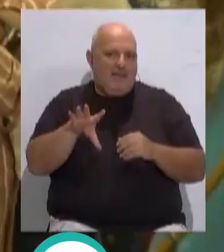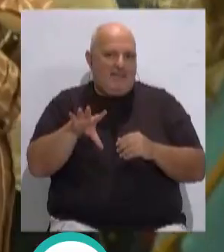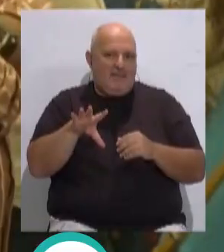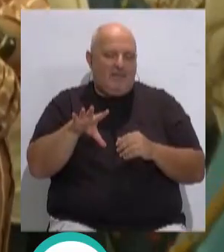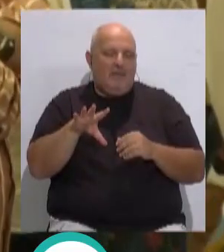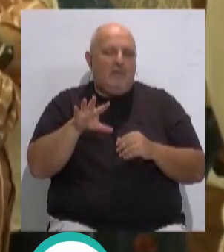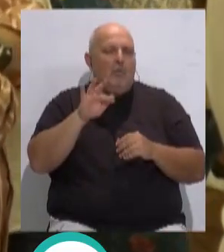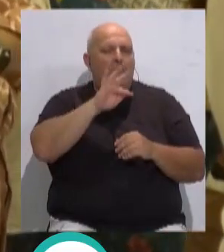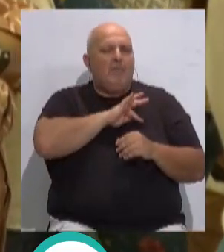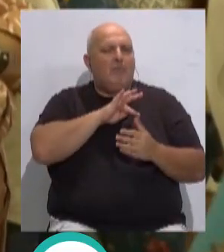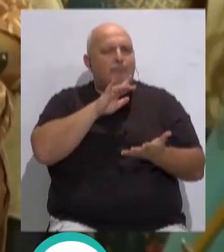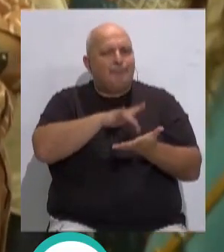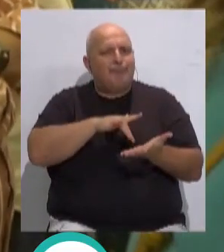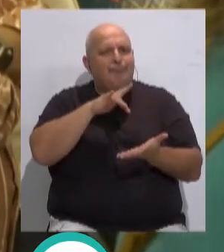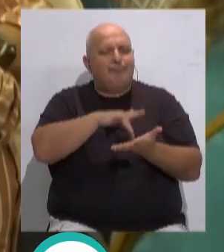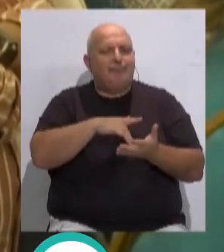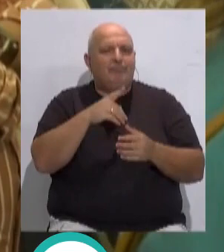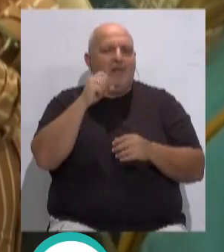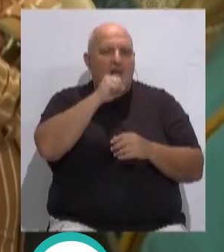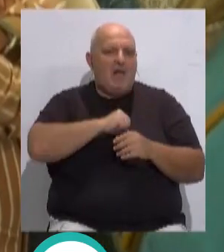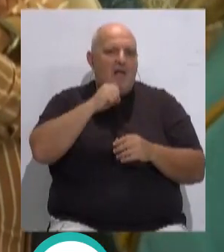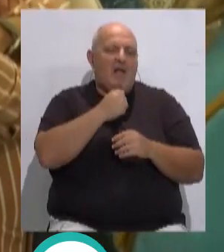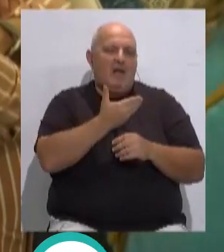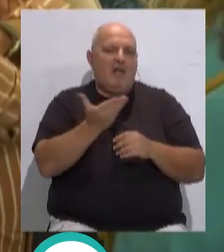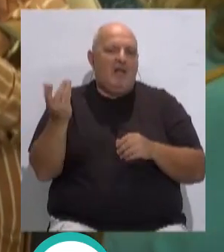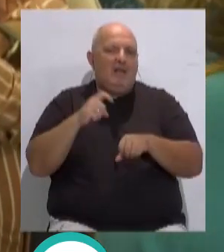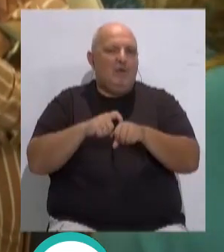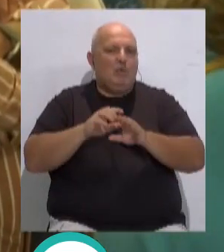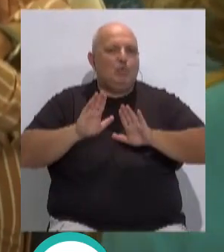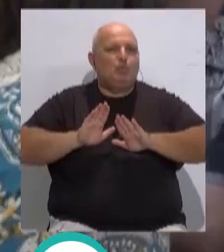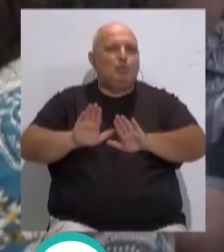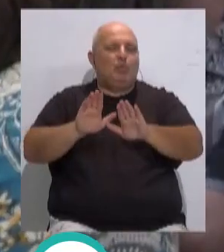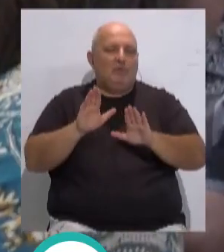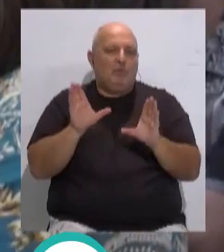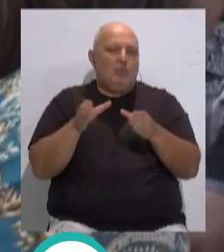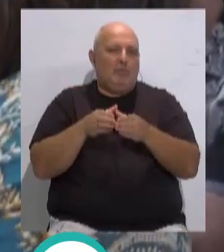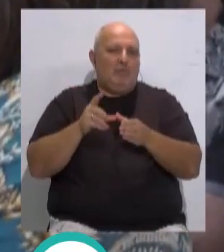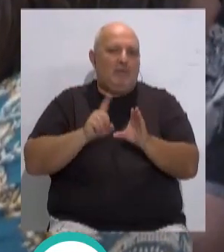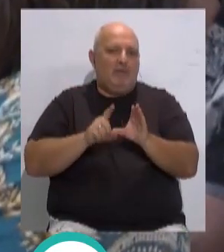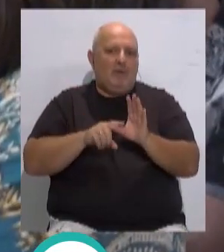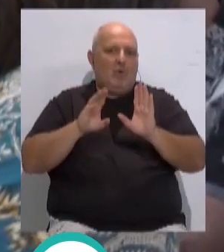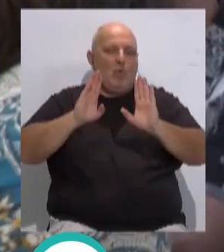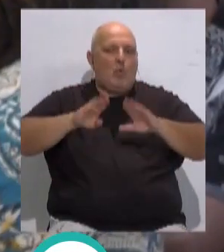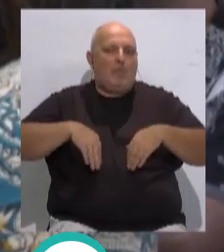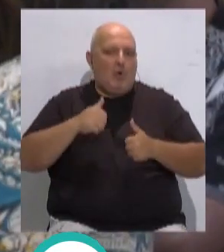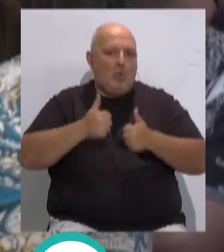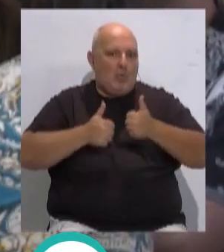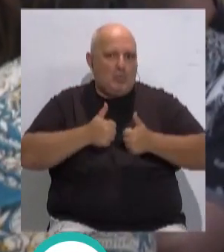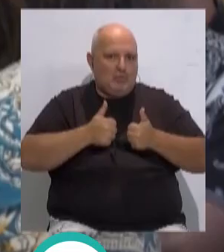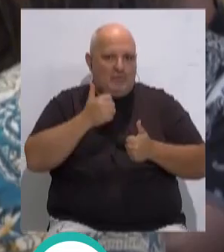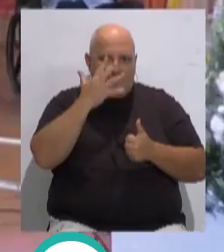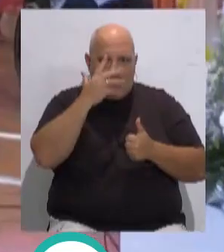Un galardón que cada año premia la copla, el repertorio o el rasgo más gaditano de las agrupaciones participantes en el concurso